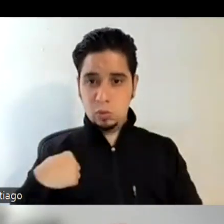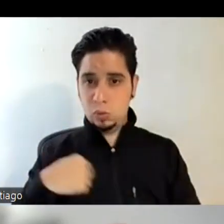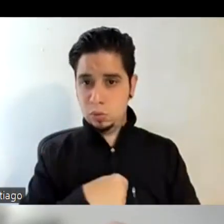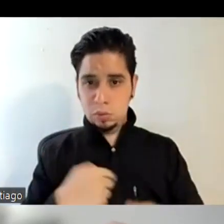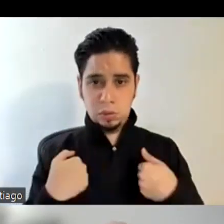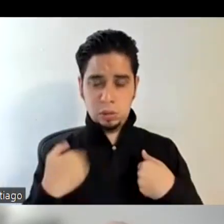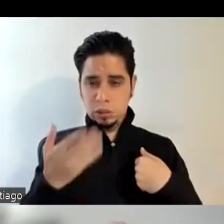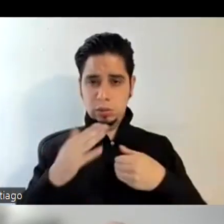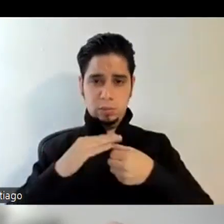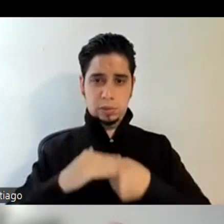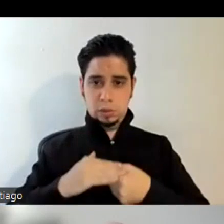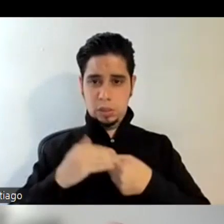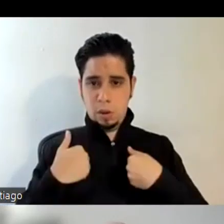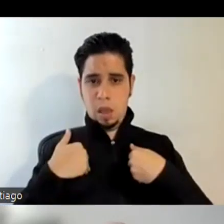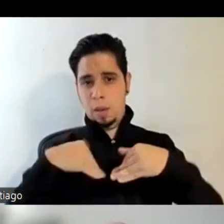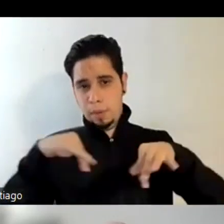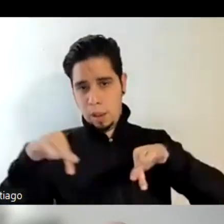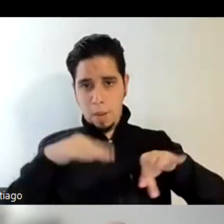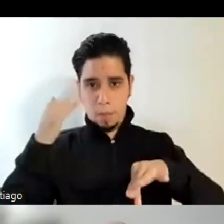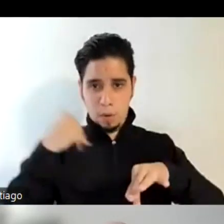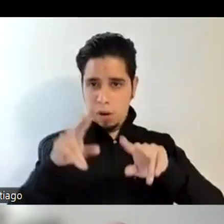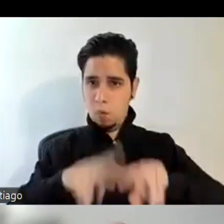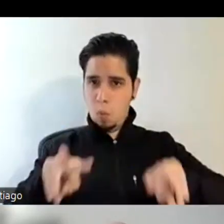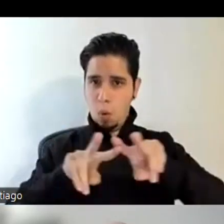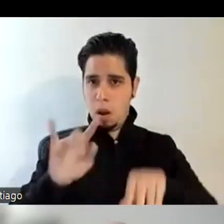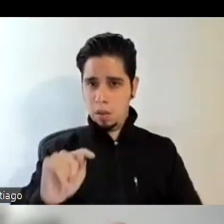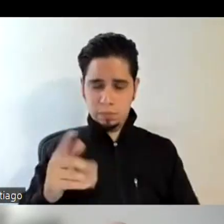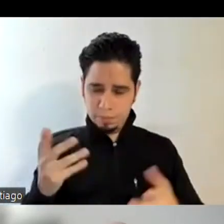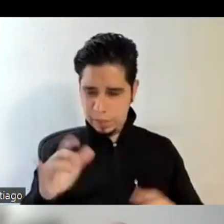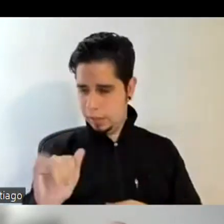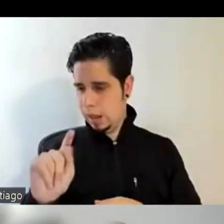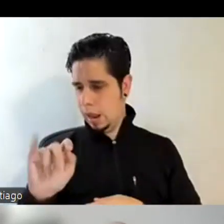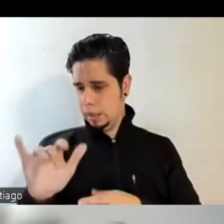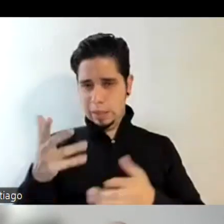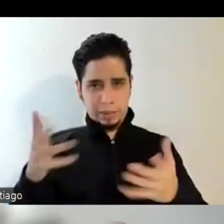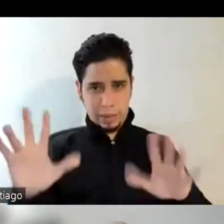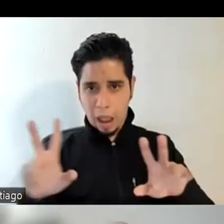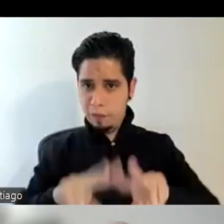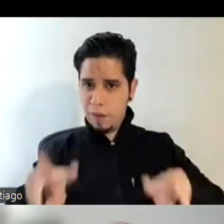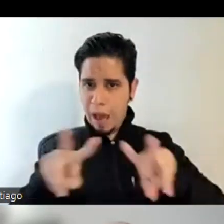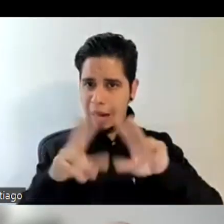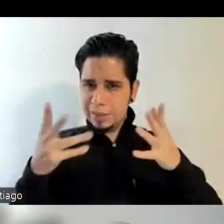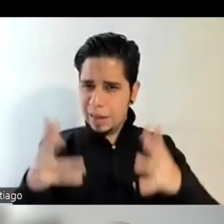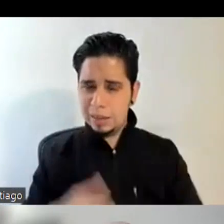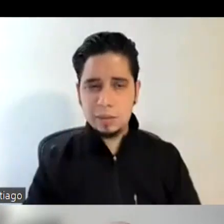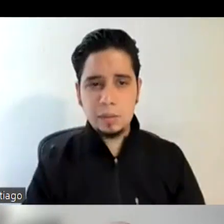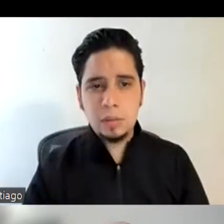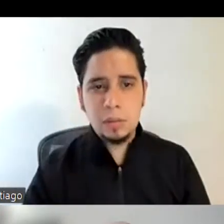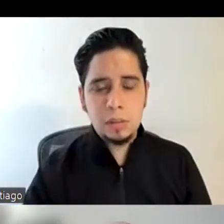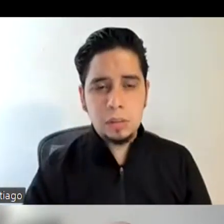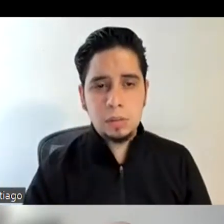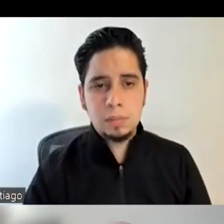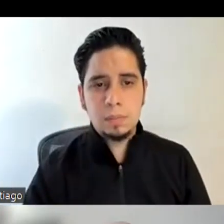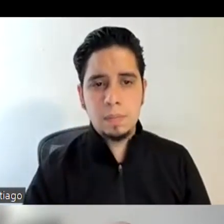esa presión de que hay que justificar por qué vale. No, no, es que el arte de por sí vale, no hay que justificarlo. Sí, porque es que se queda